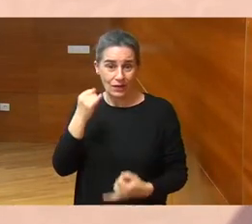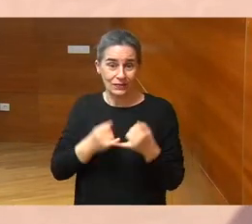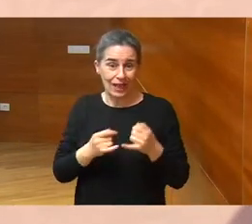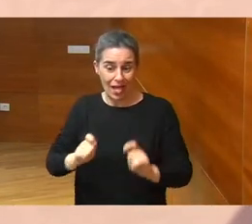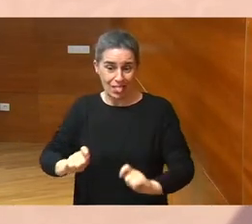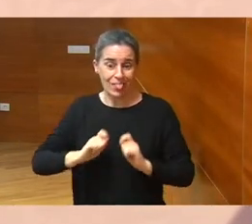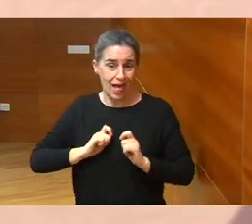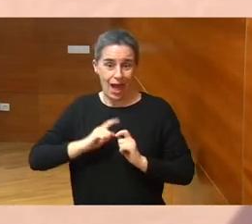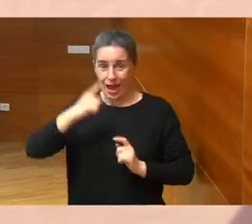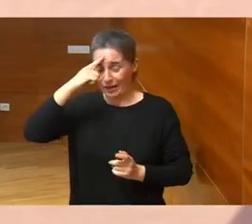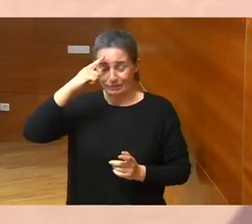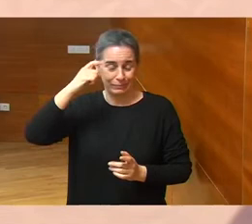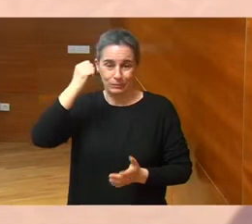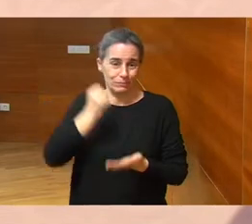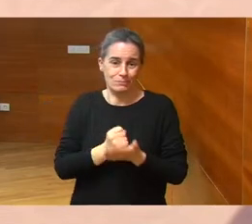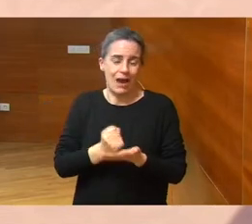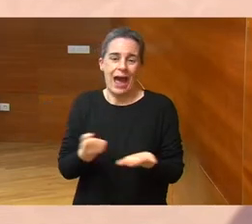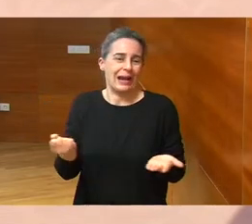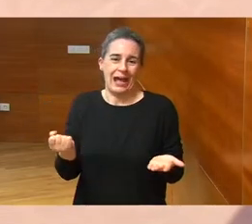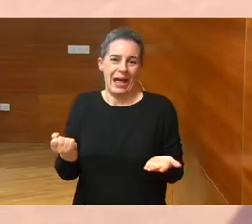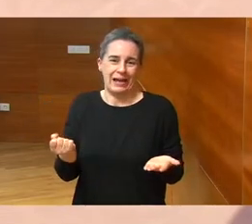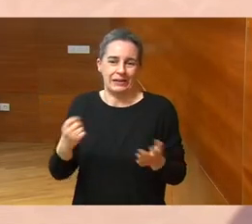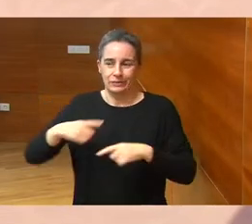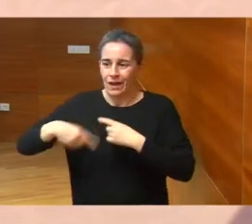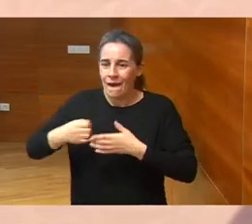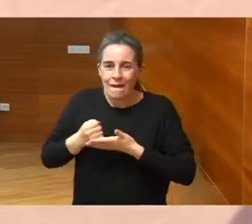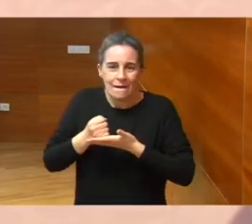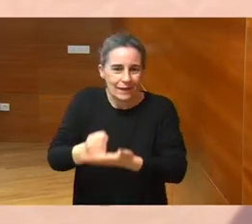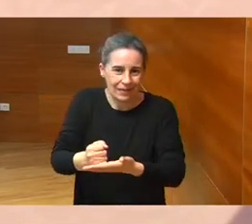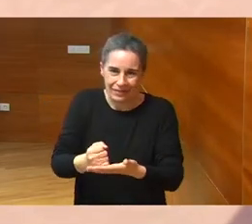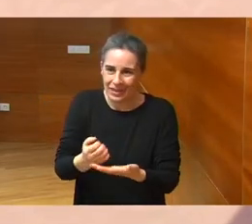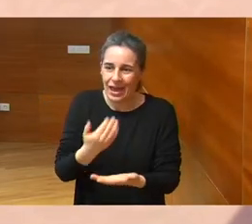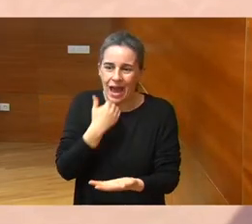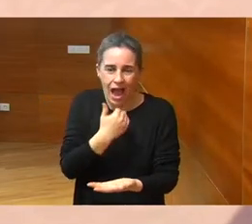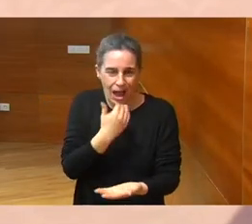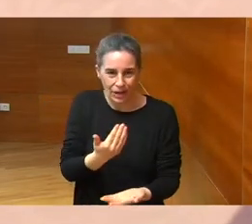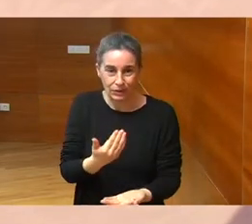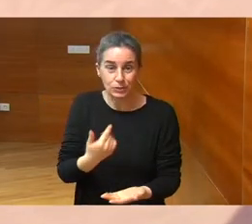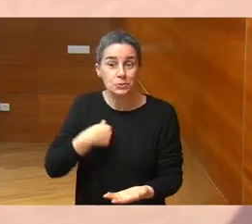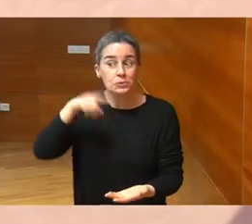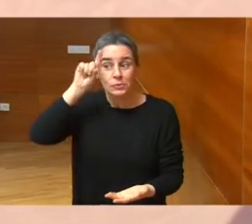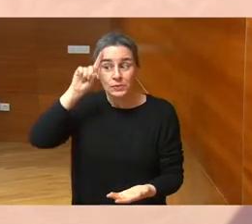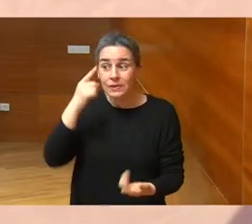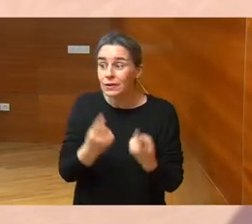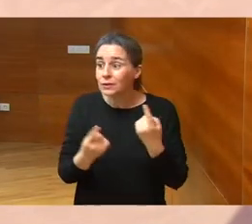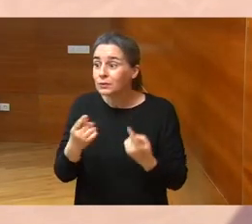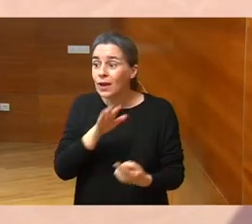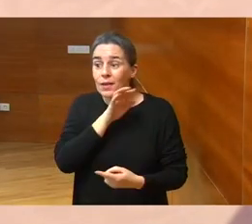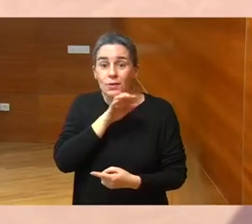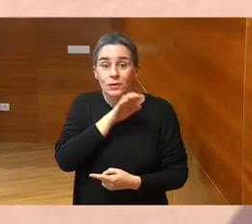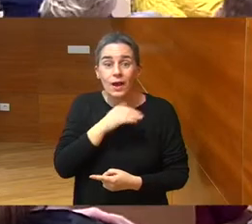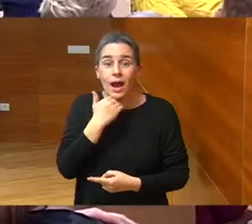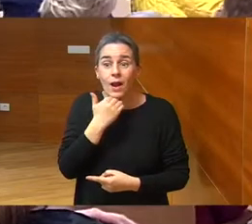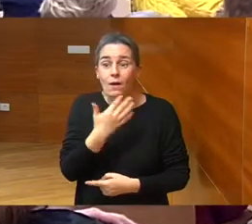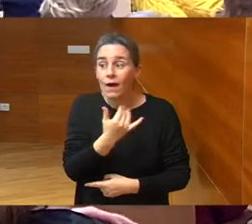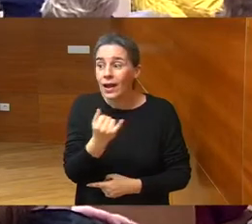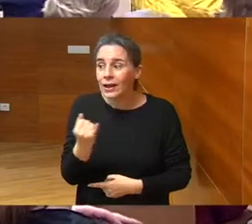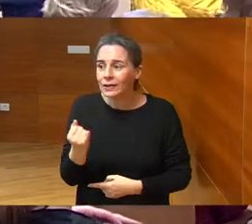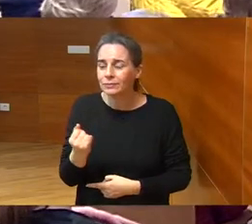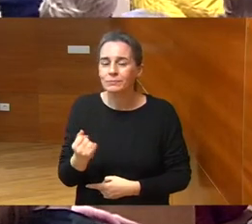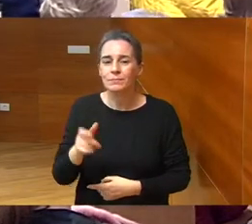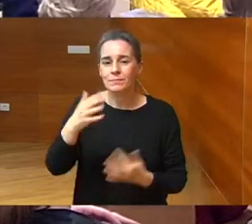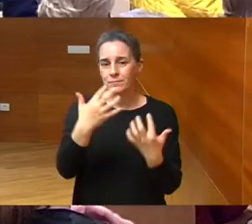apegaban a desieración isidación no sé si hay alguna anécdota que se comente sobre ella